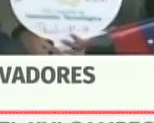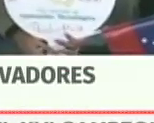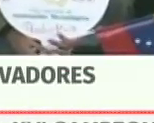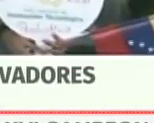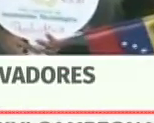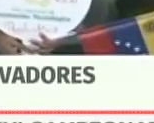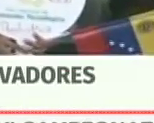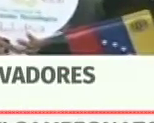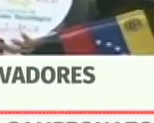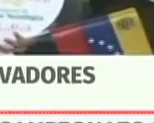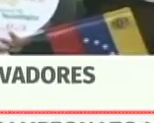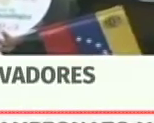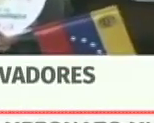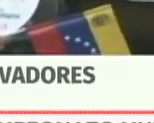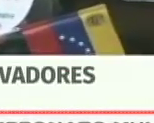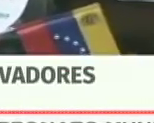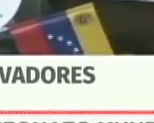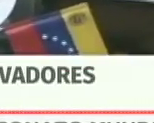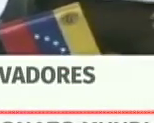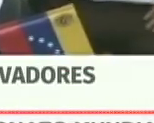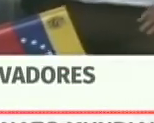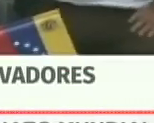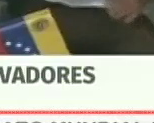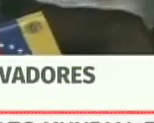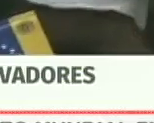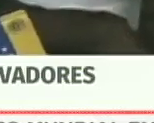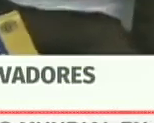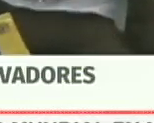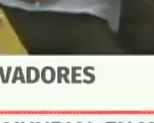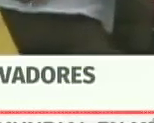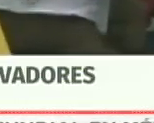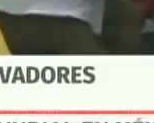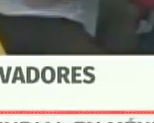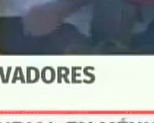incorporación de todos estos jóvenes y el financiamiento.